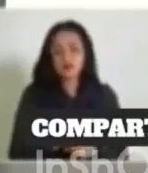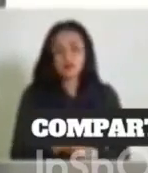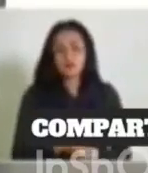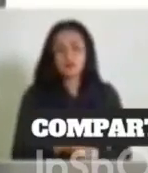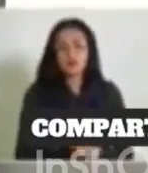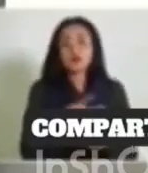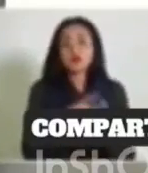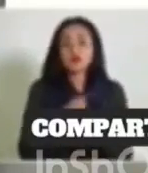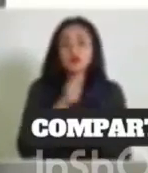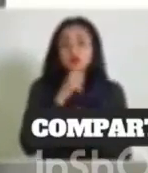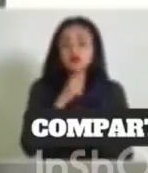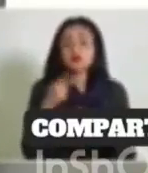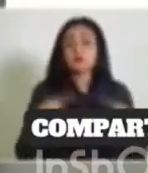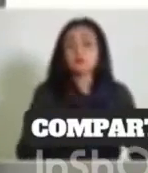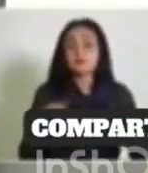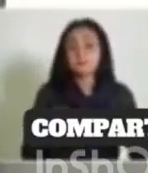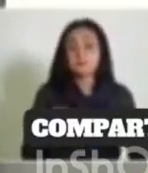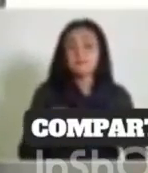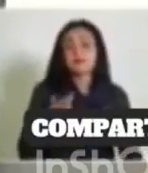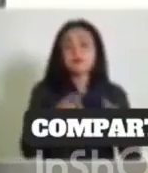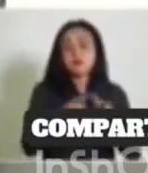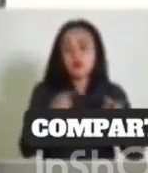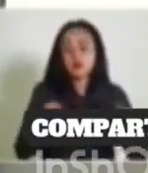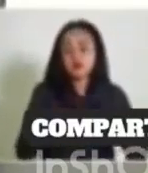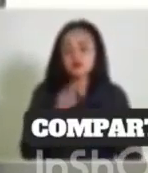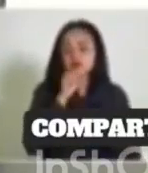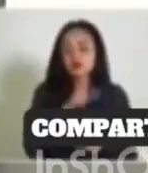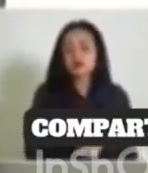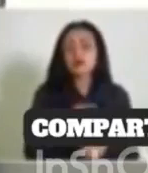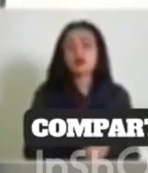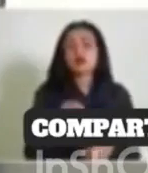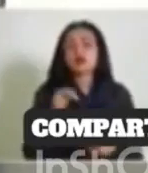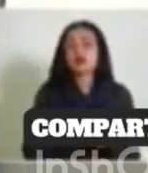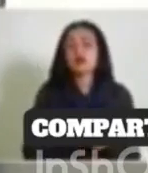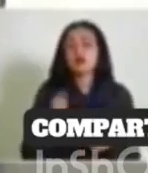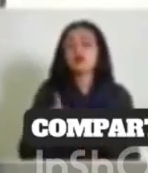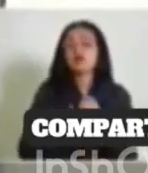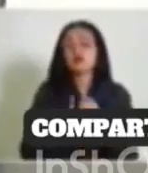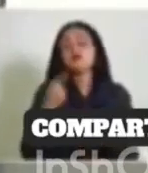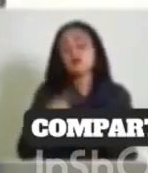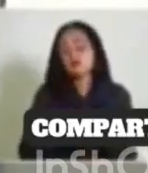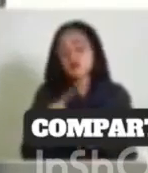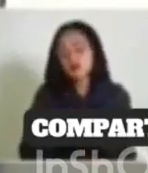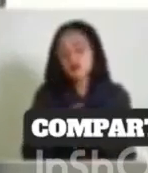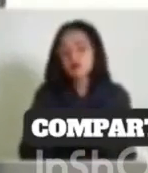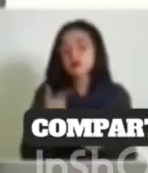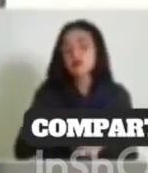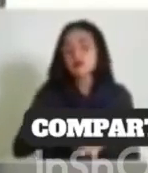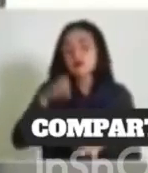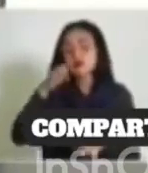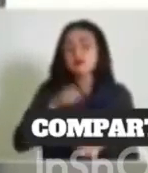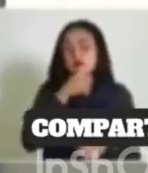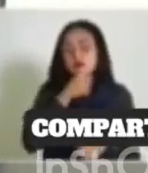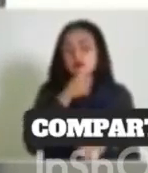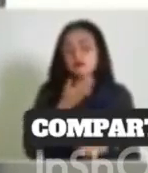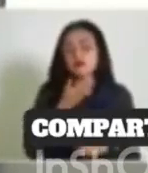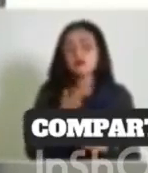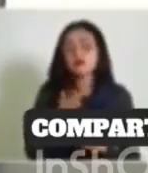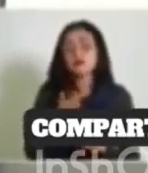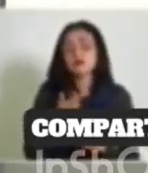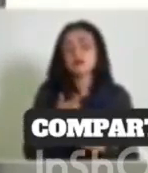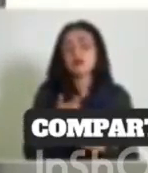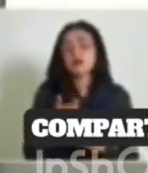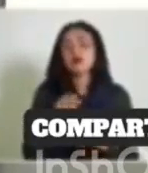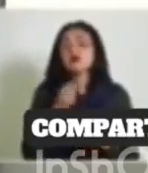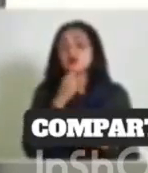Se exhorta a que las personas vulnerables, en condiciones de comorbilidad, adultos mayores, menores de edad y